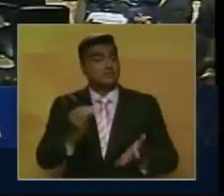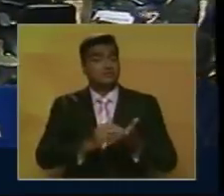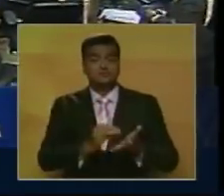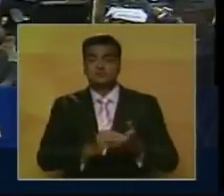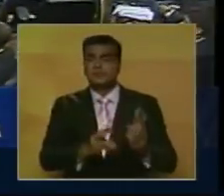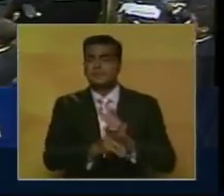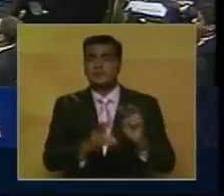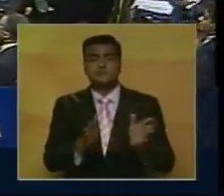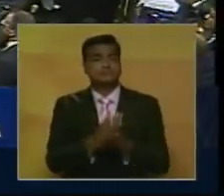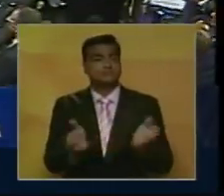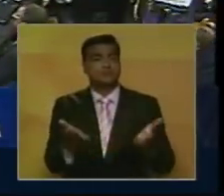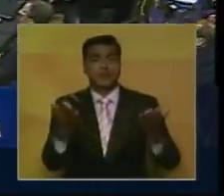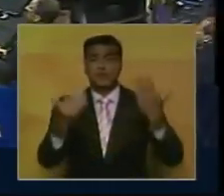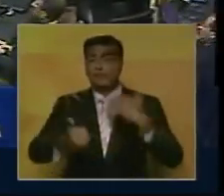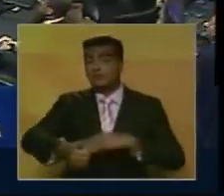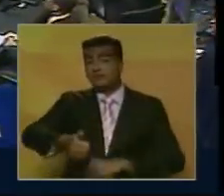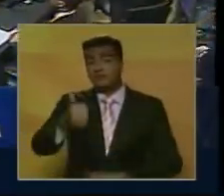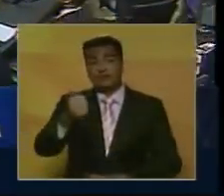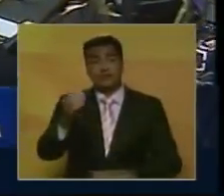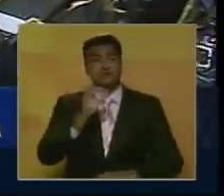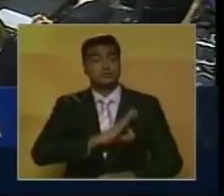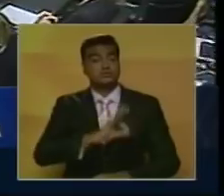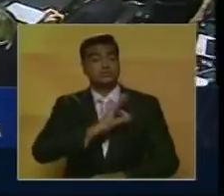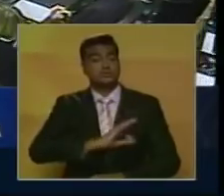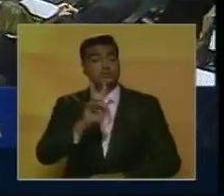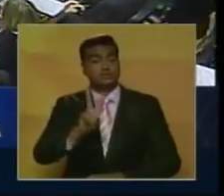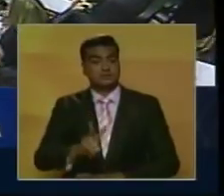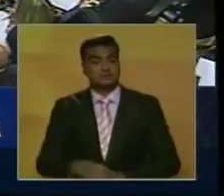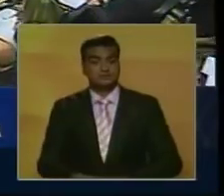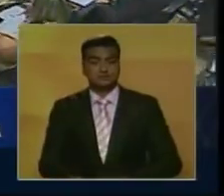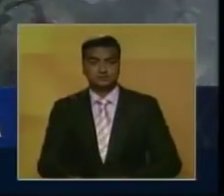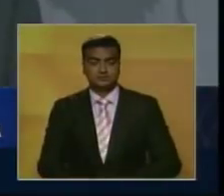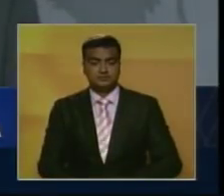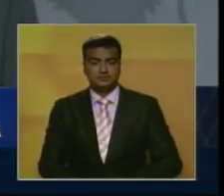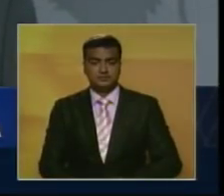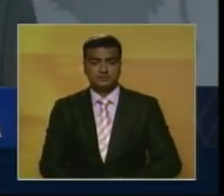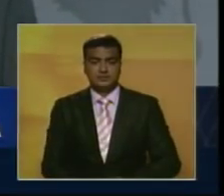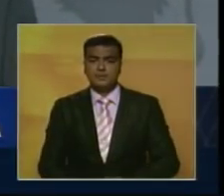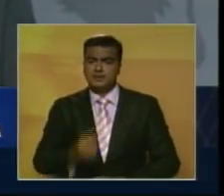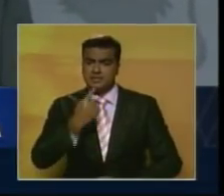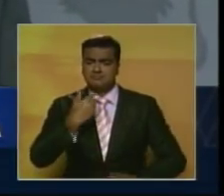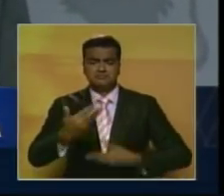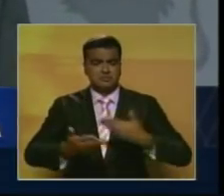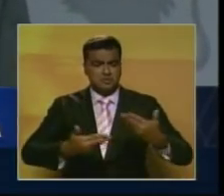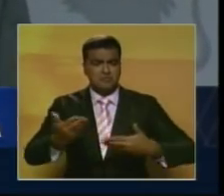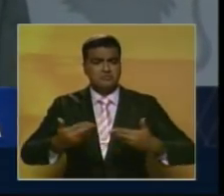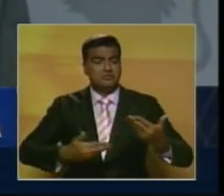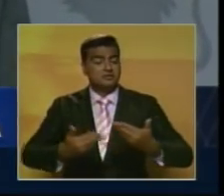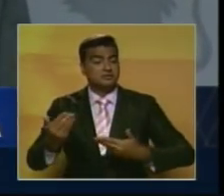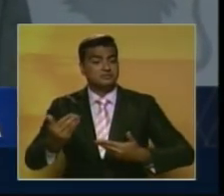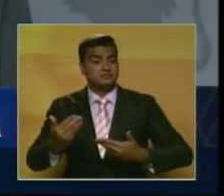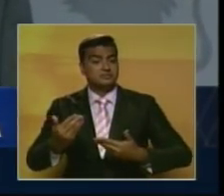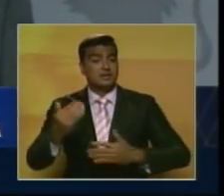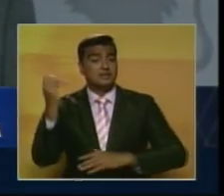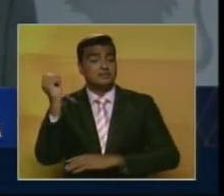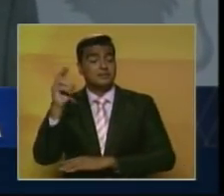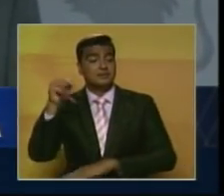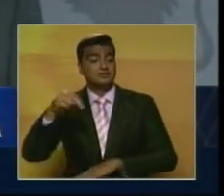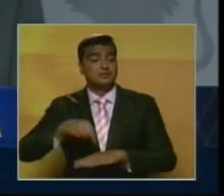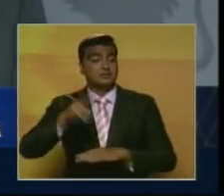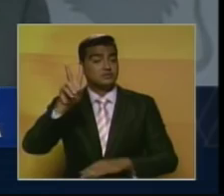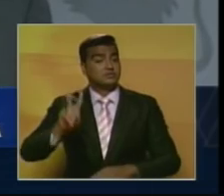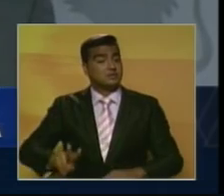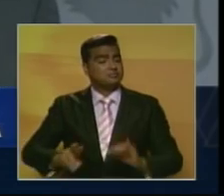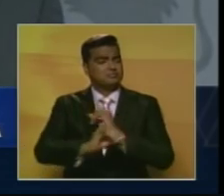renovación que anima a una inmensa mayoría de la sociedad venezolana. Igualmente mostró su confianza en que el Parlamento venezolano ejercerá su